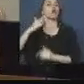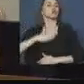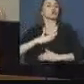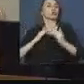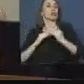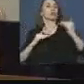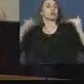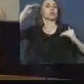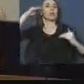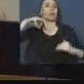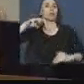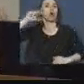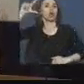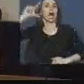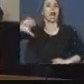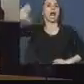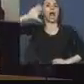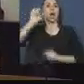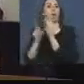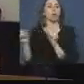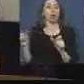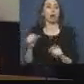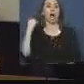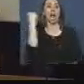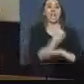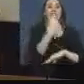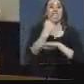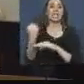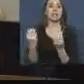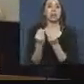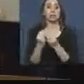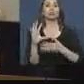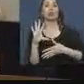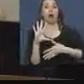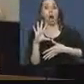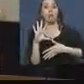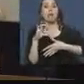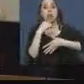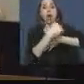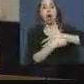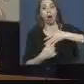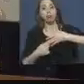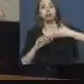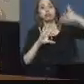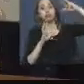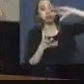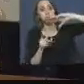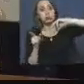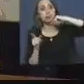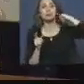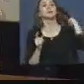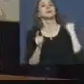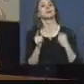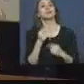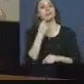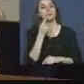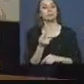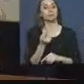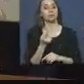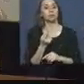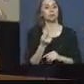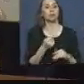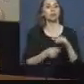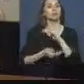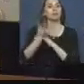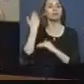y civismo. Ejemplos de estos crímenes abundan. De igual forma se habla, por ejemplo, de los